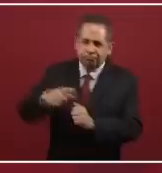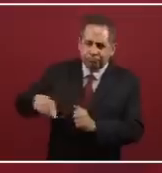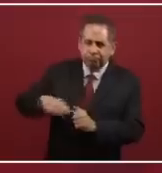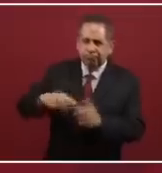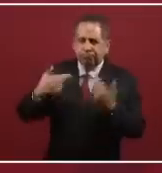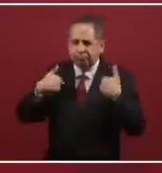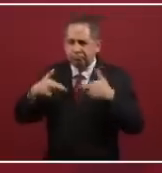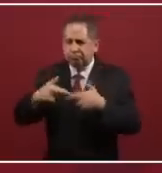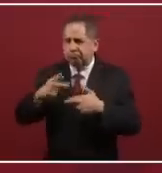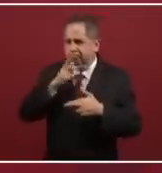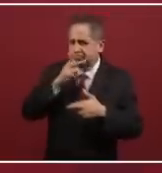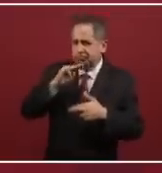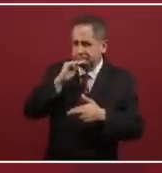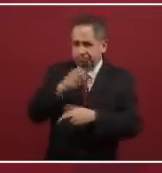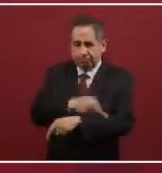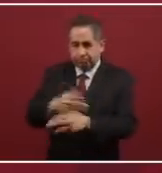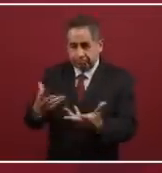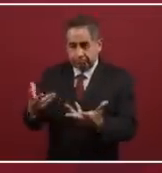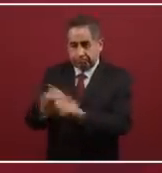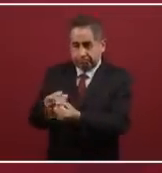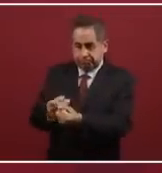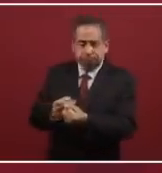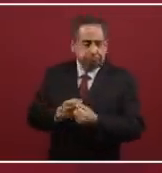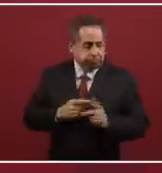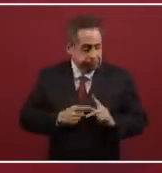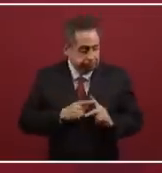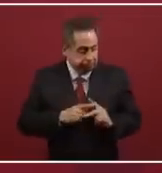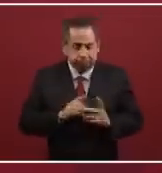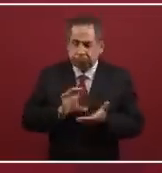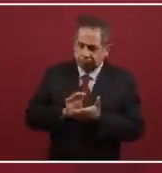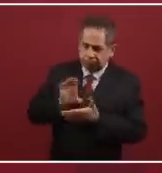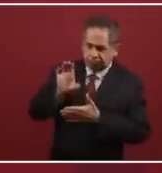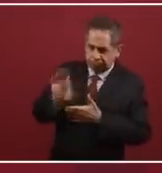que le corresponda cada año a cada escuela.